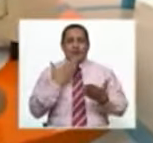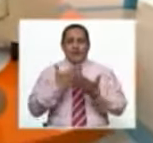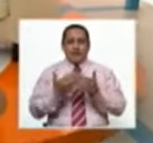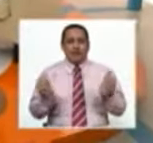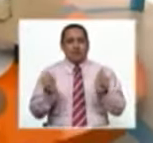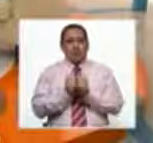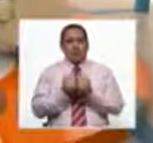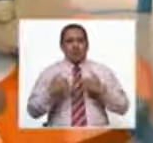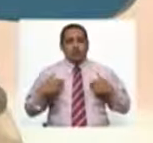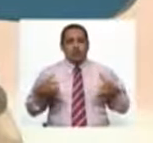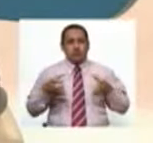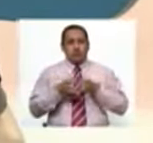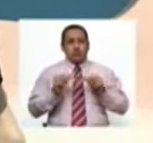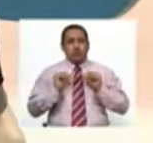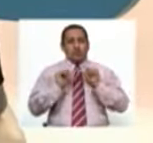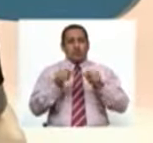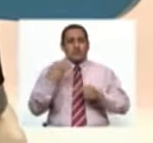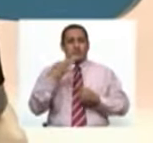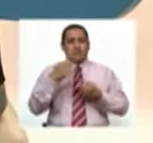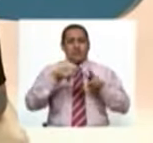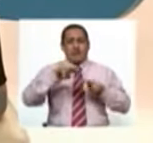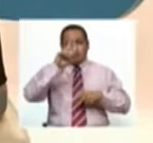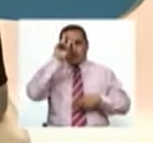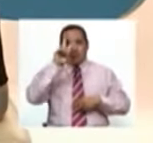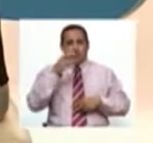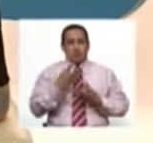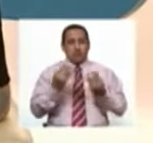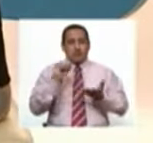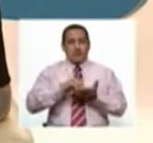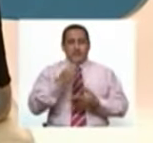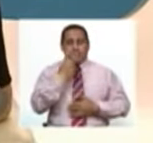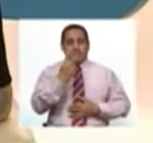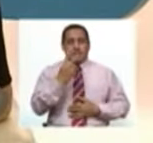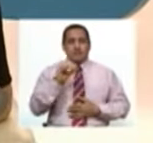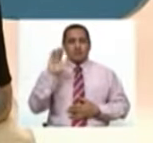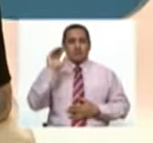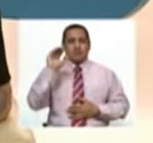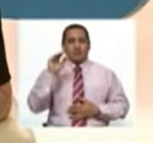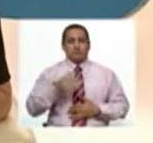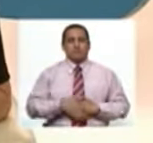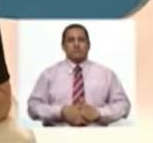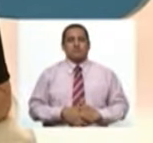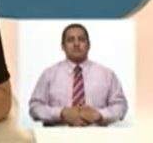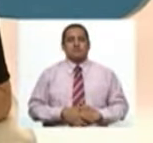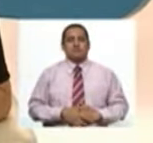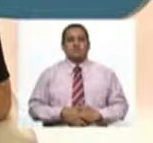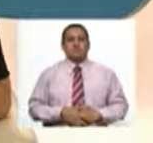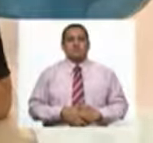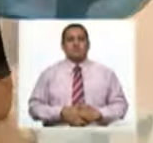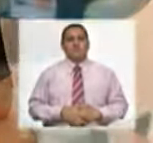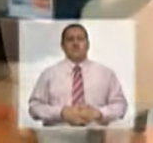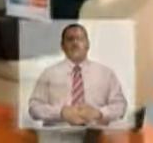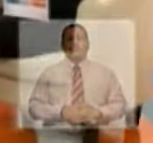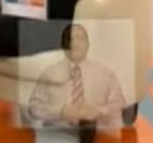al final. Gracias por haber estado con nosotros. Continúe en sintonía de TV Perú. Mucho más que ver. Chao, chao.